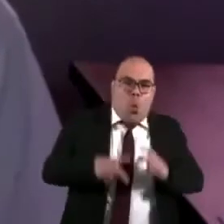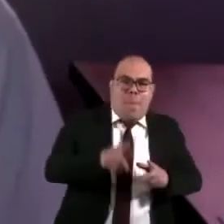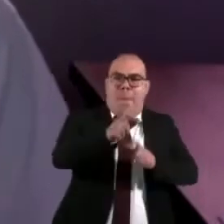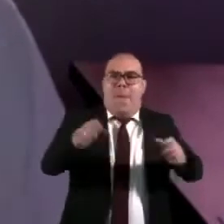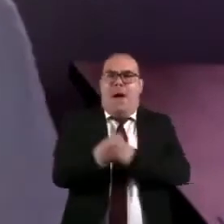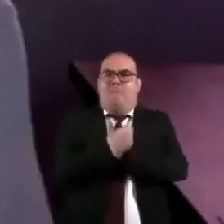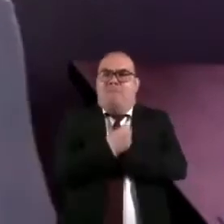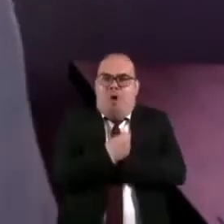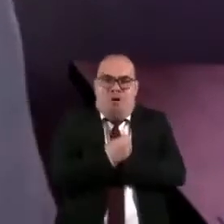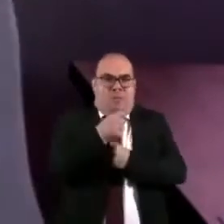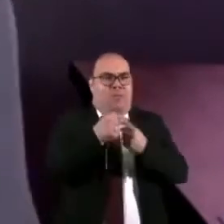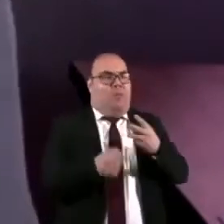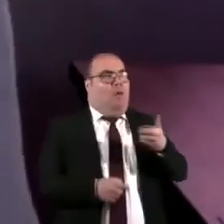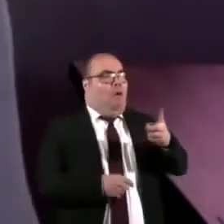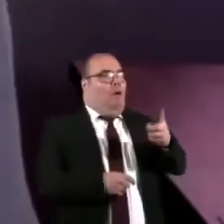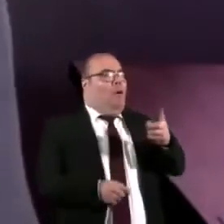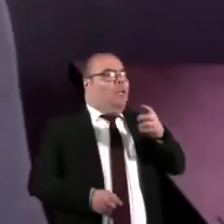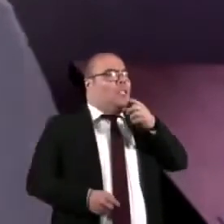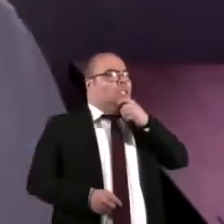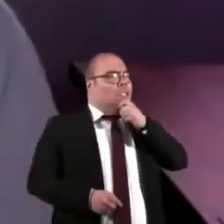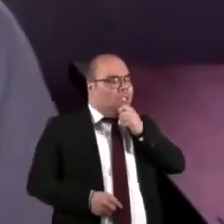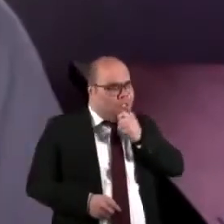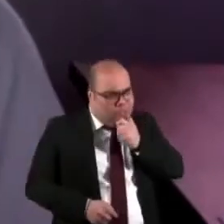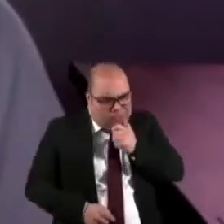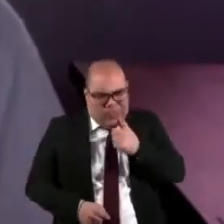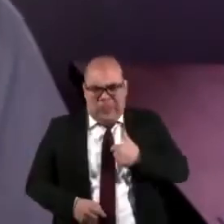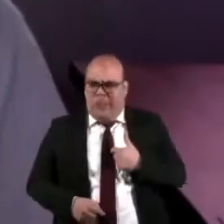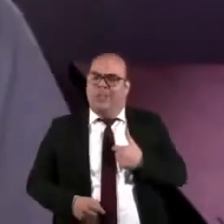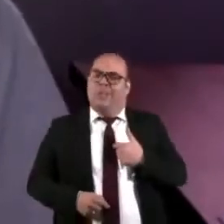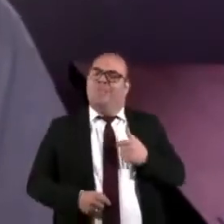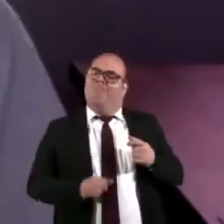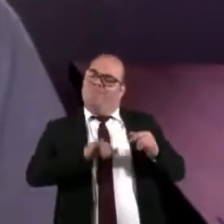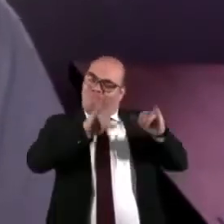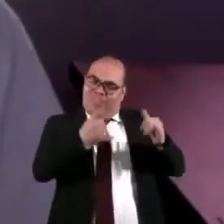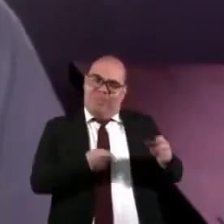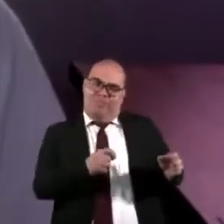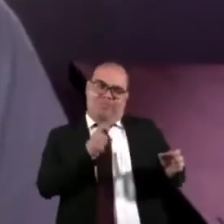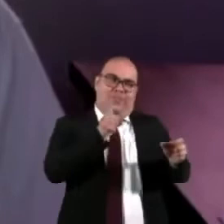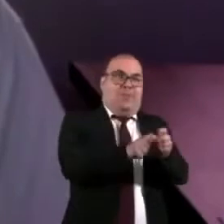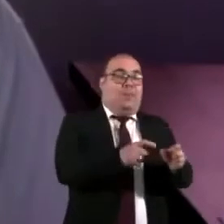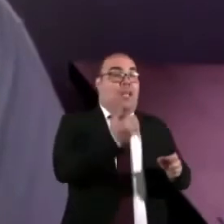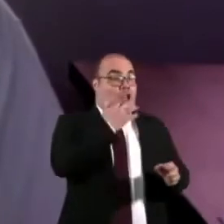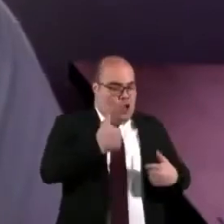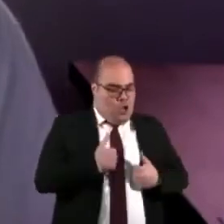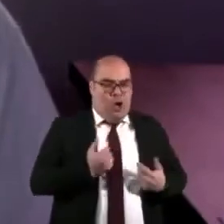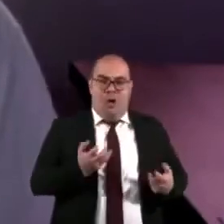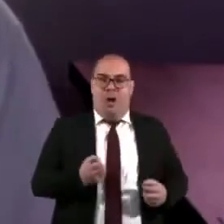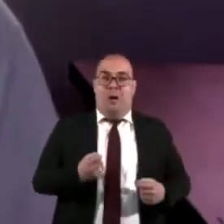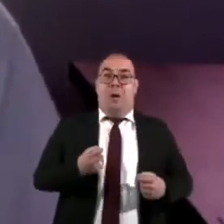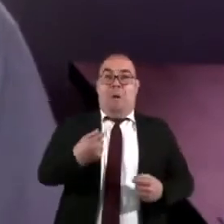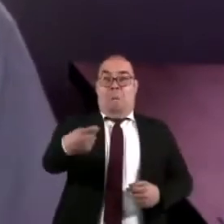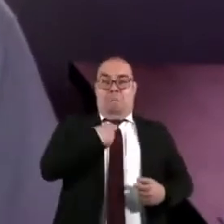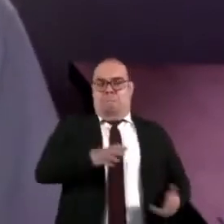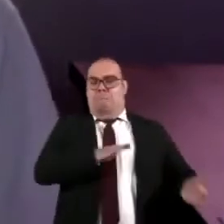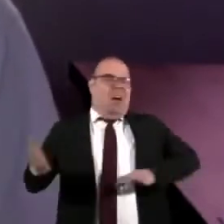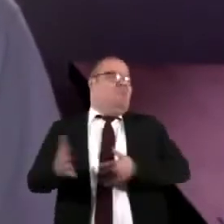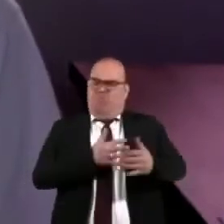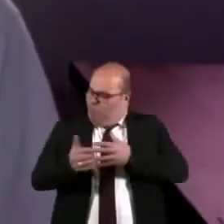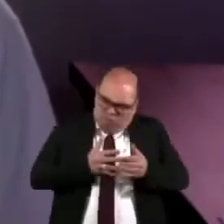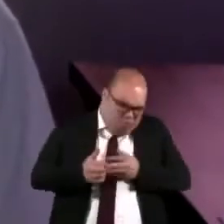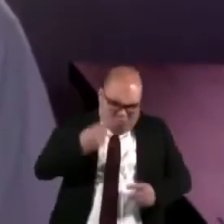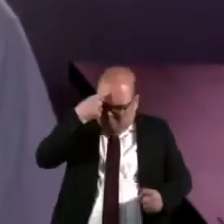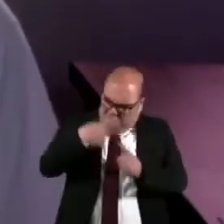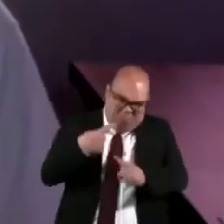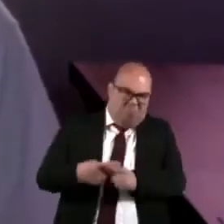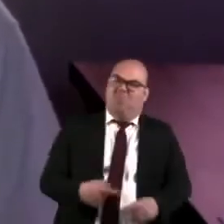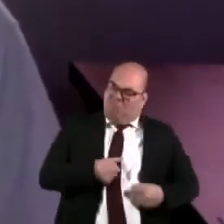demás, y por eso pues la disposición de uno era de dar la vida si era necesario en función de esa lucha. Y